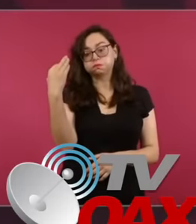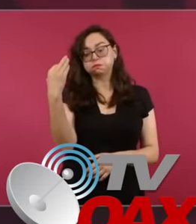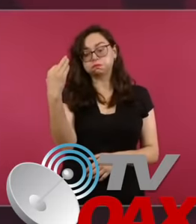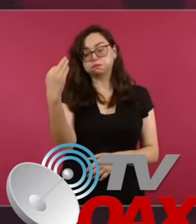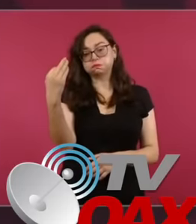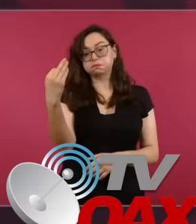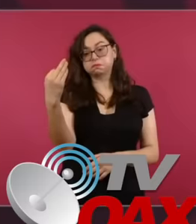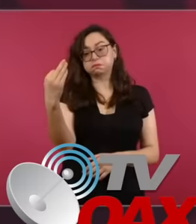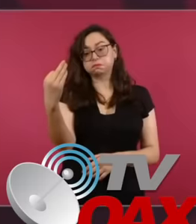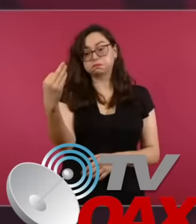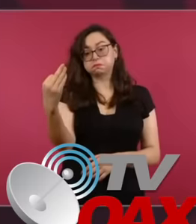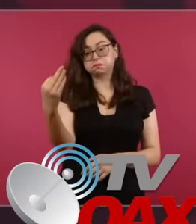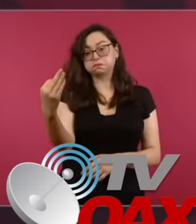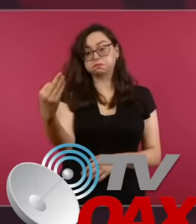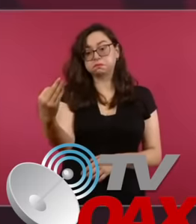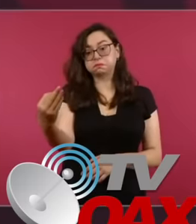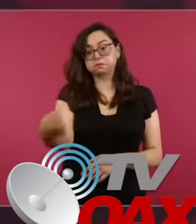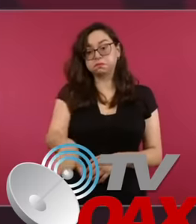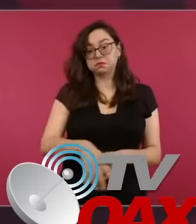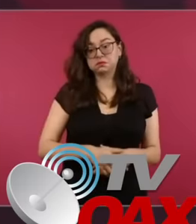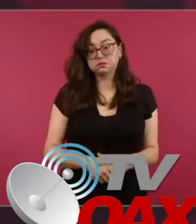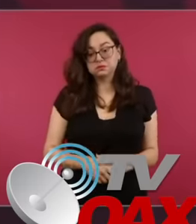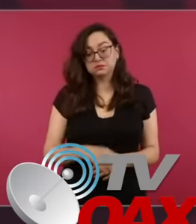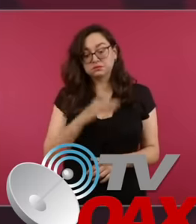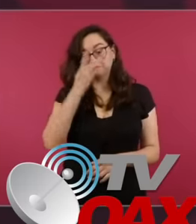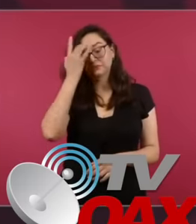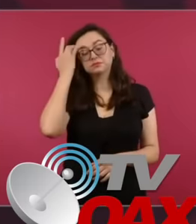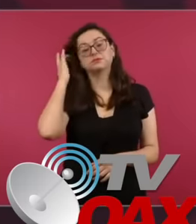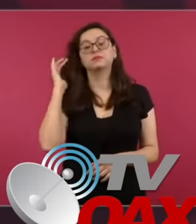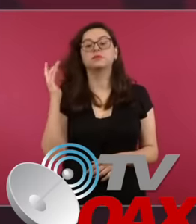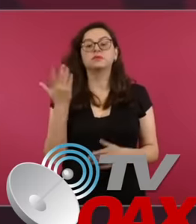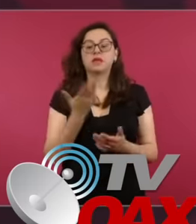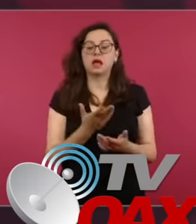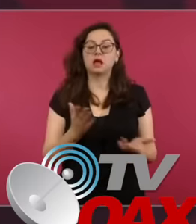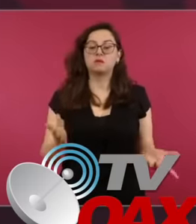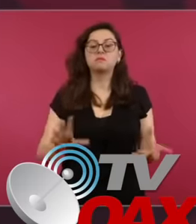Y ya hay otros juicios